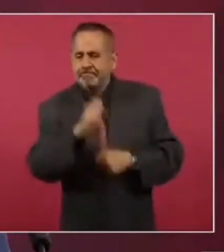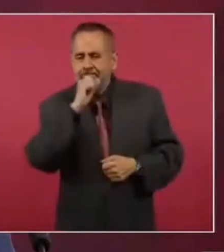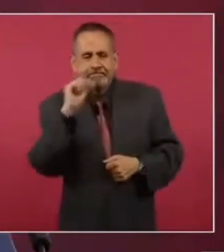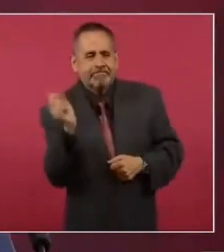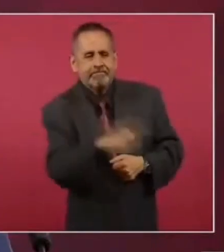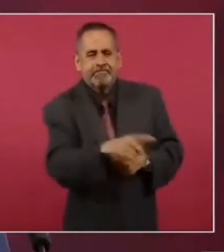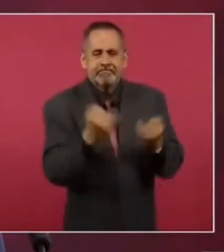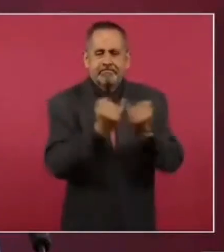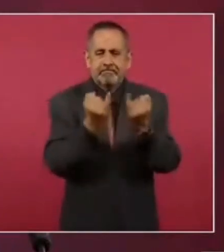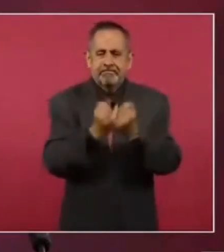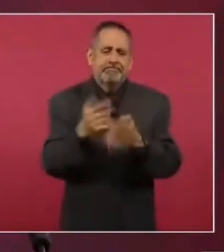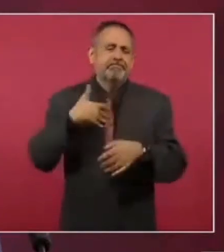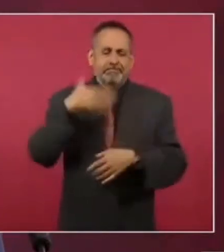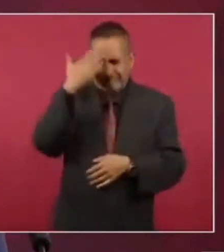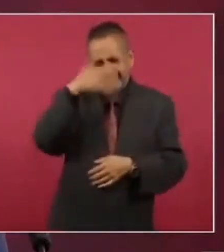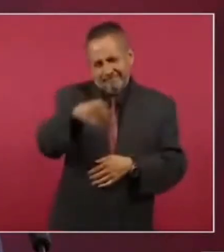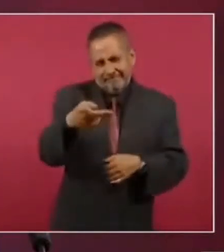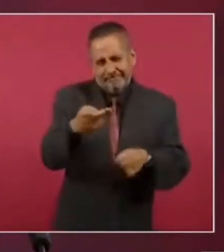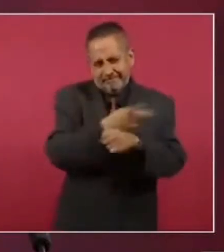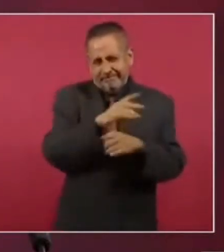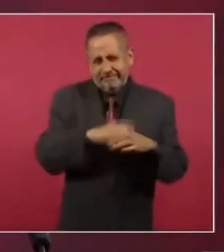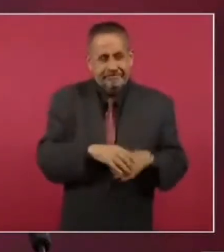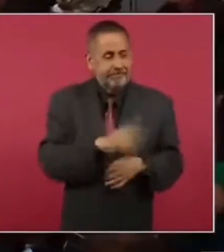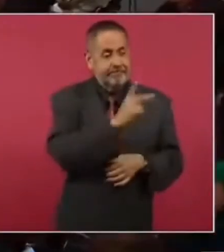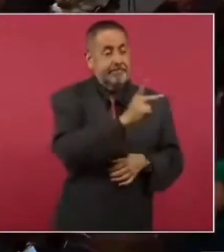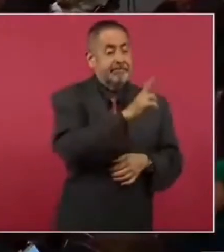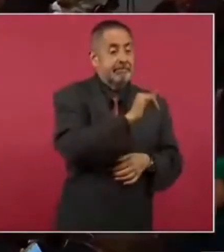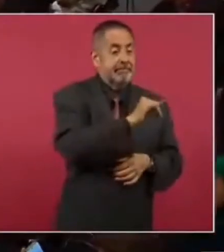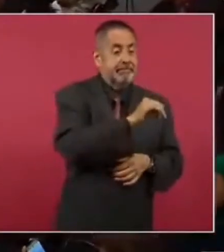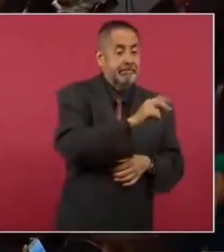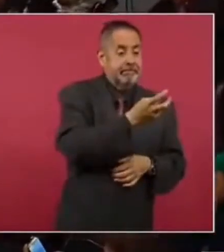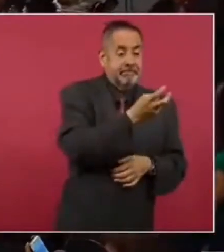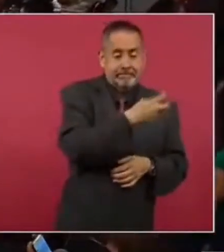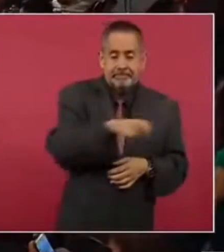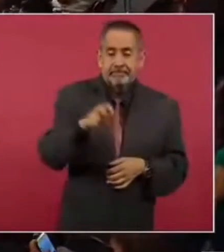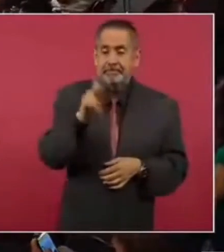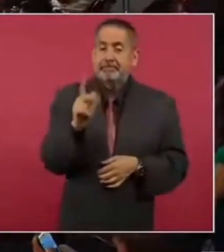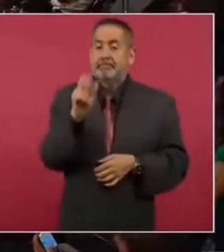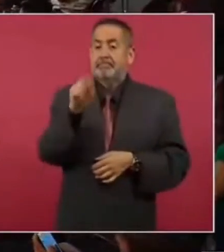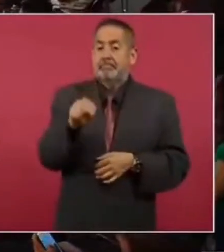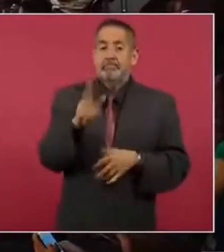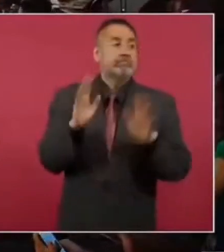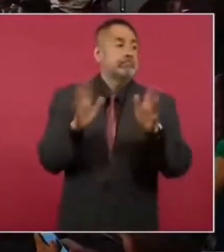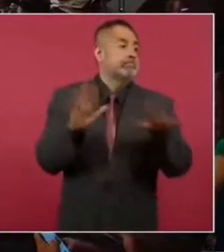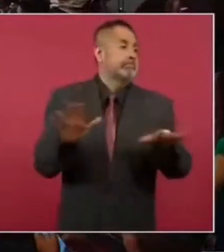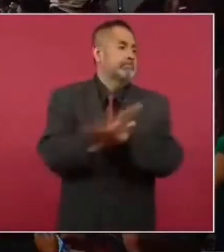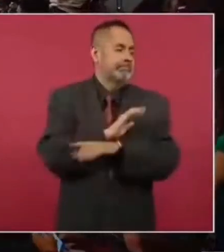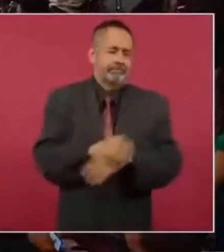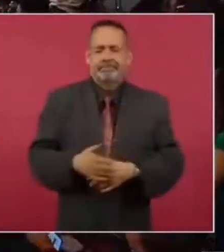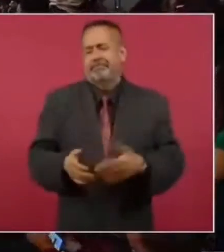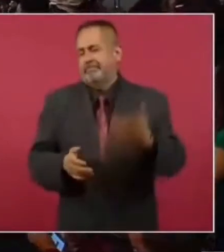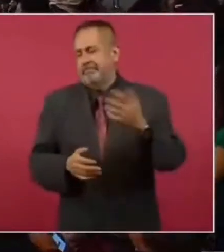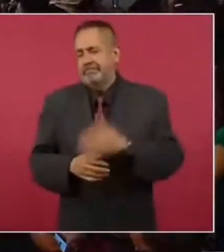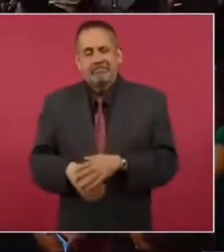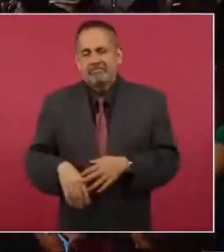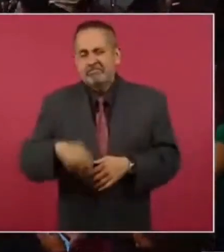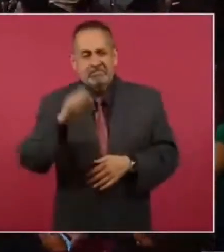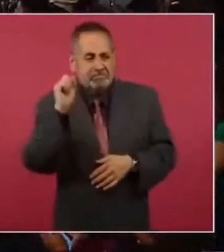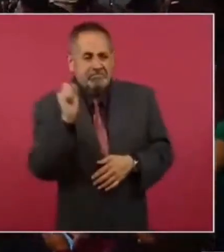Entonces, pues ya saben ustedes qué sucedió con el cambio, entre comillas. Siguió lo